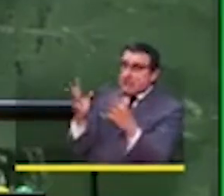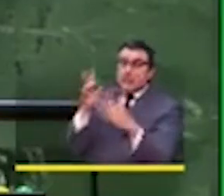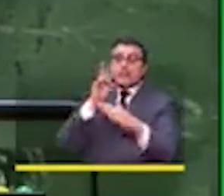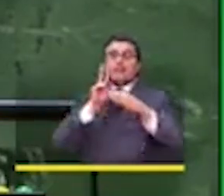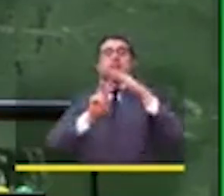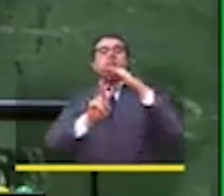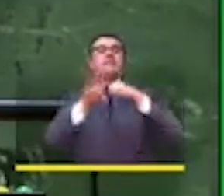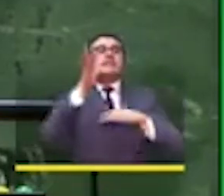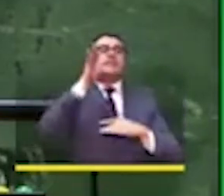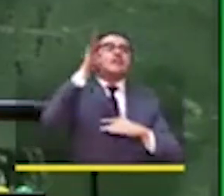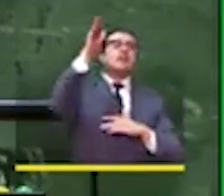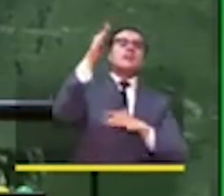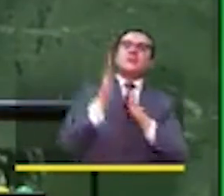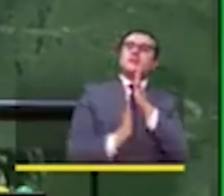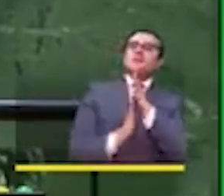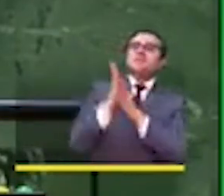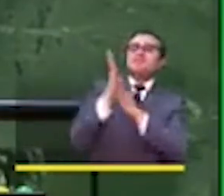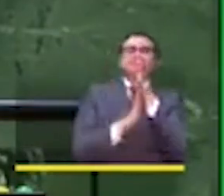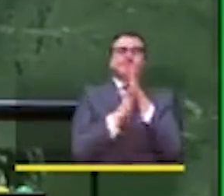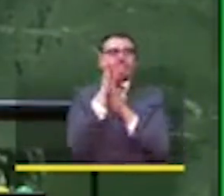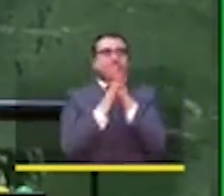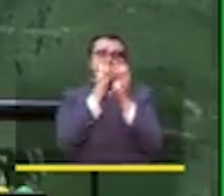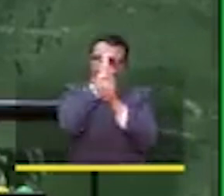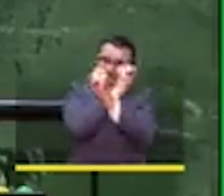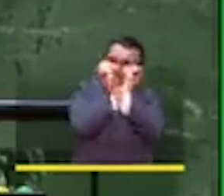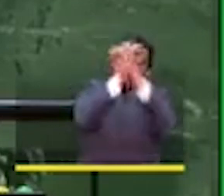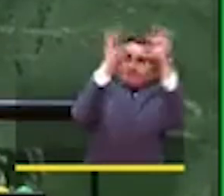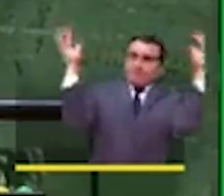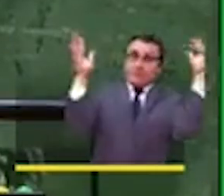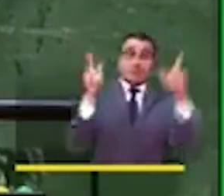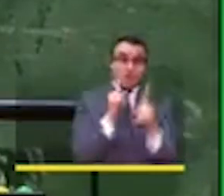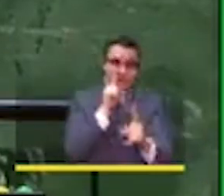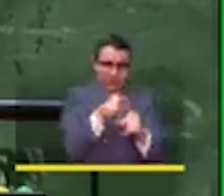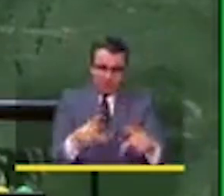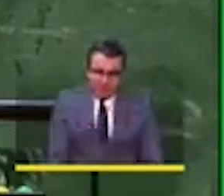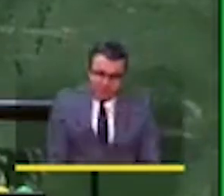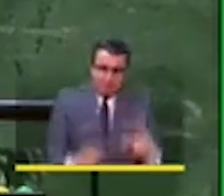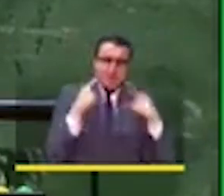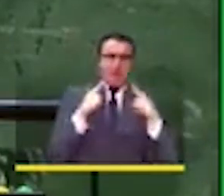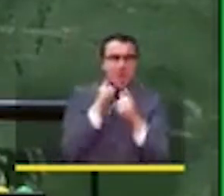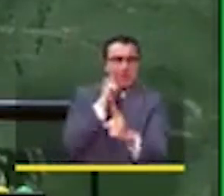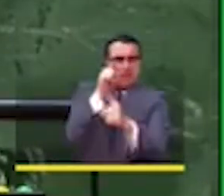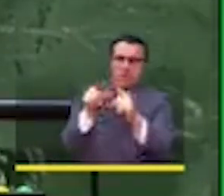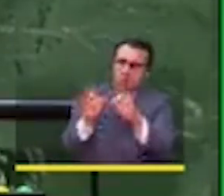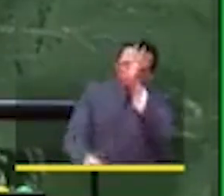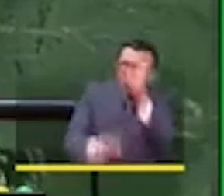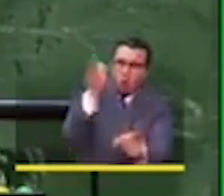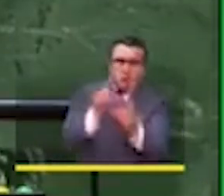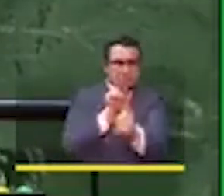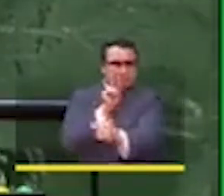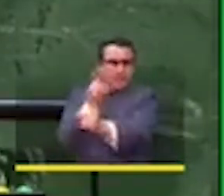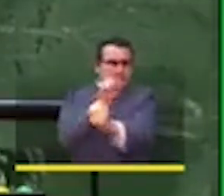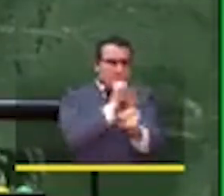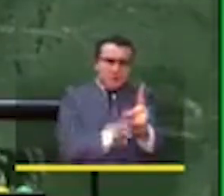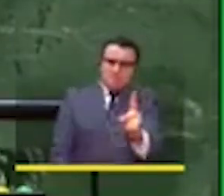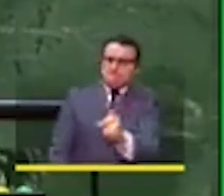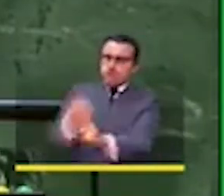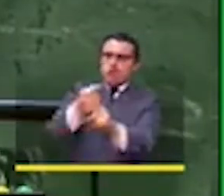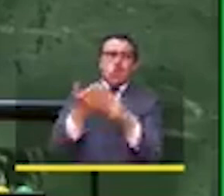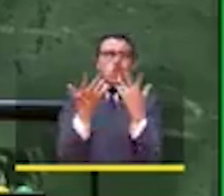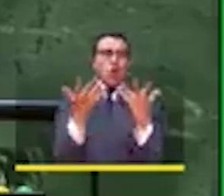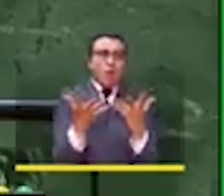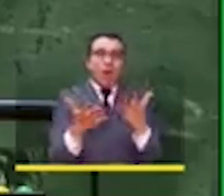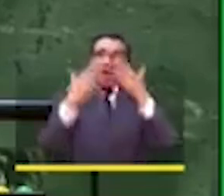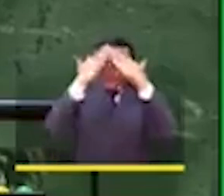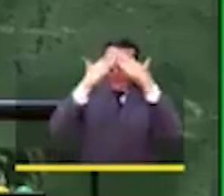horizonte que sabe a esperanza. El objetivo de la vida y de la justicia se alcanza por los caminos de la